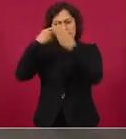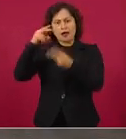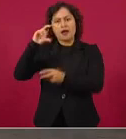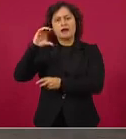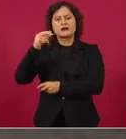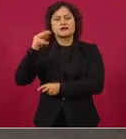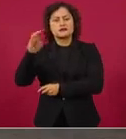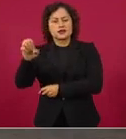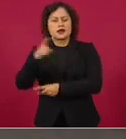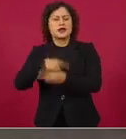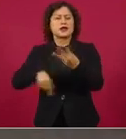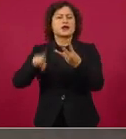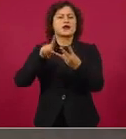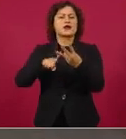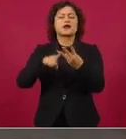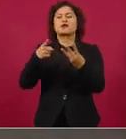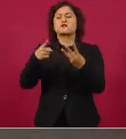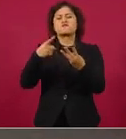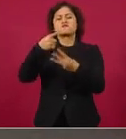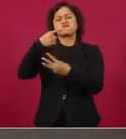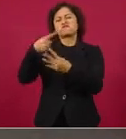sobre los liberales,